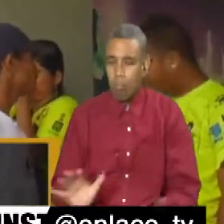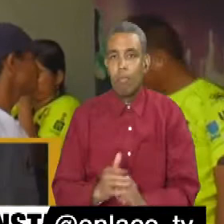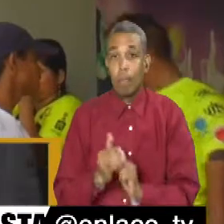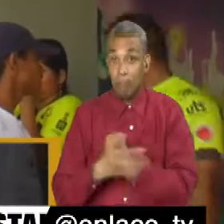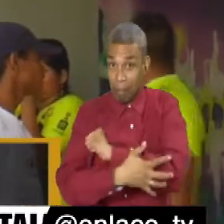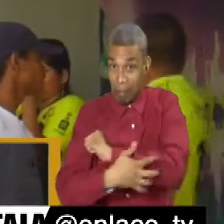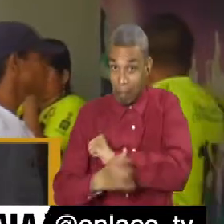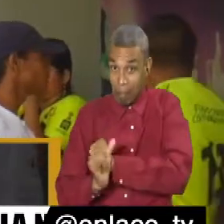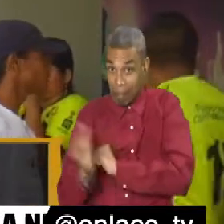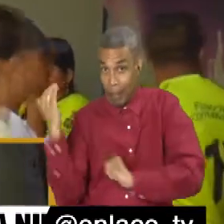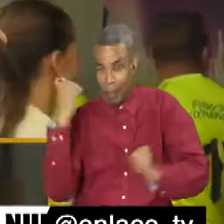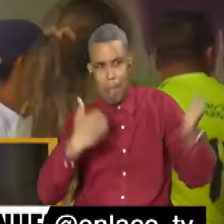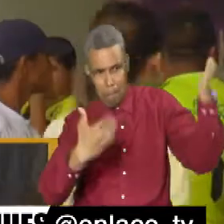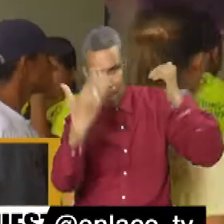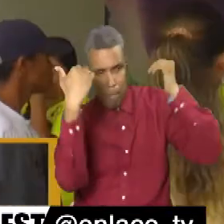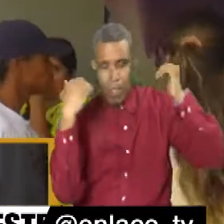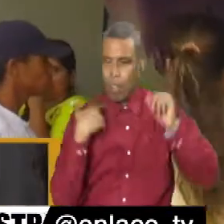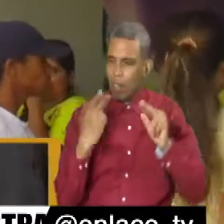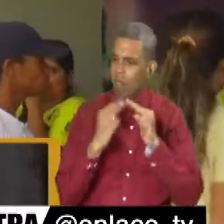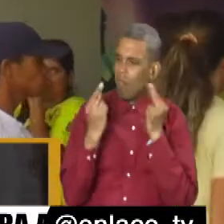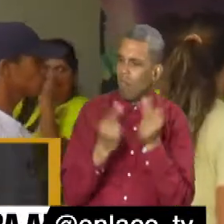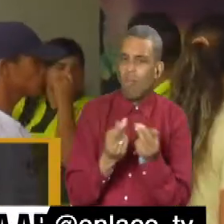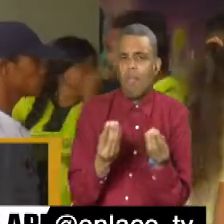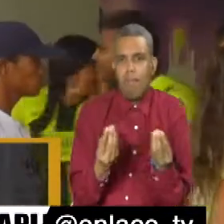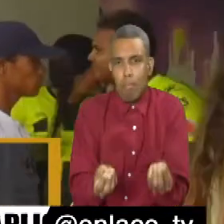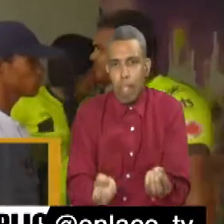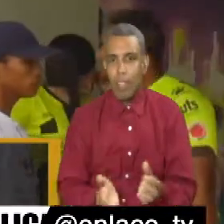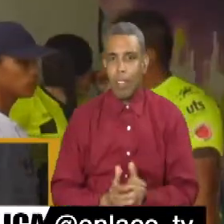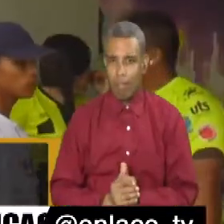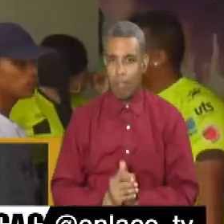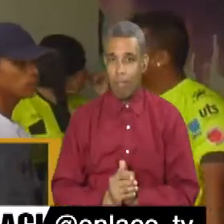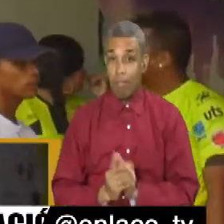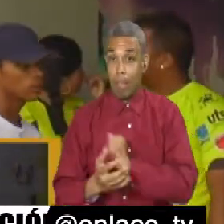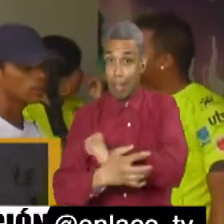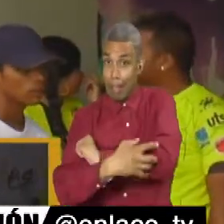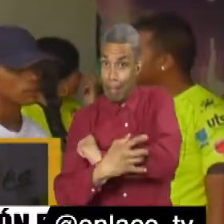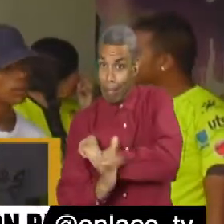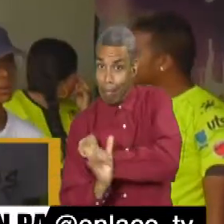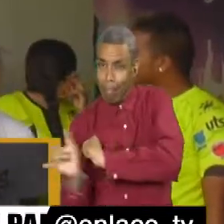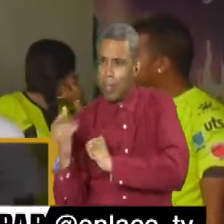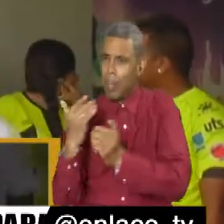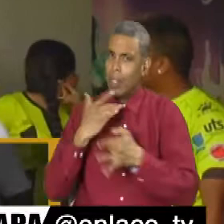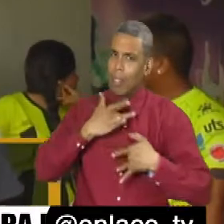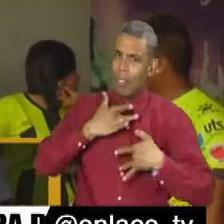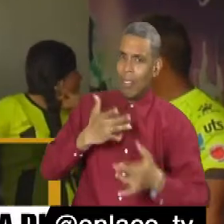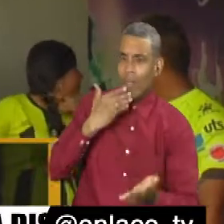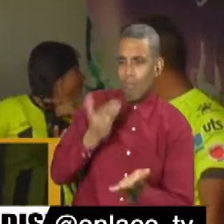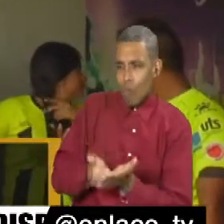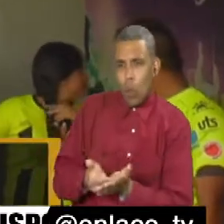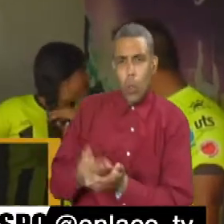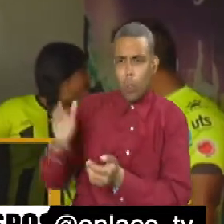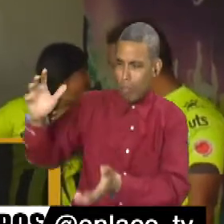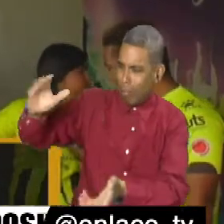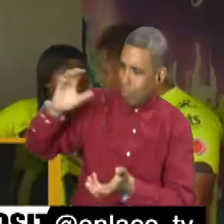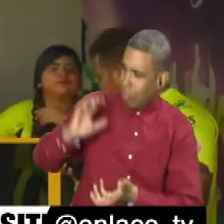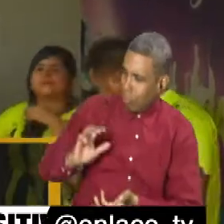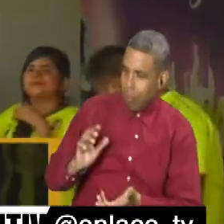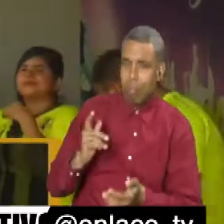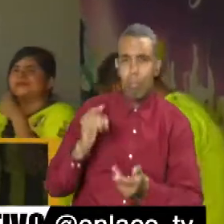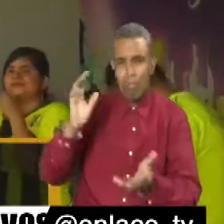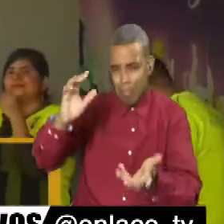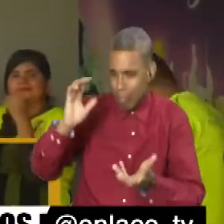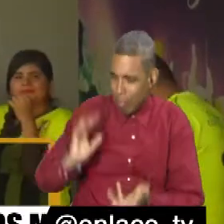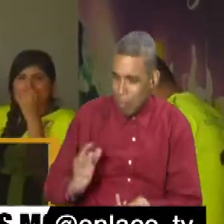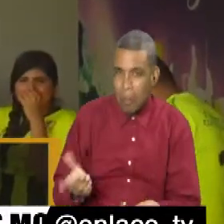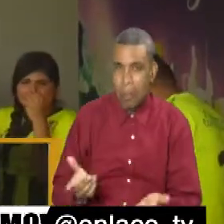un proceso en sí de parte del director de INDERBA, Cristian Juliao, quien nos ha llamado